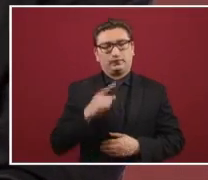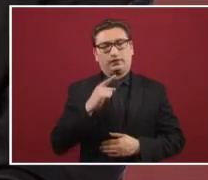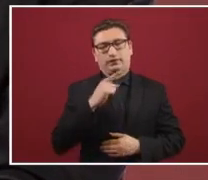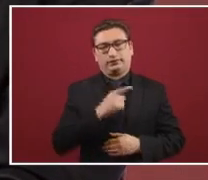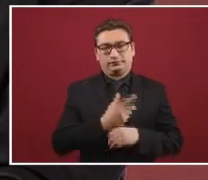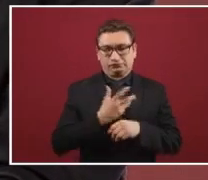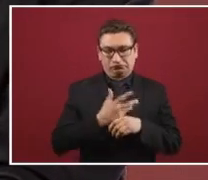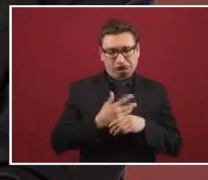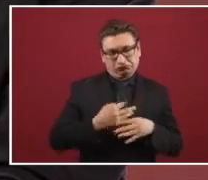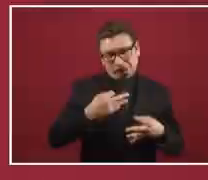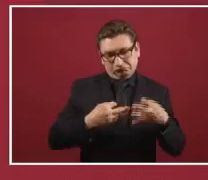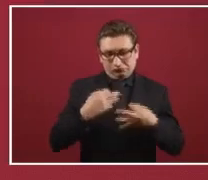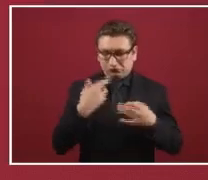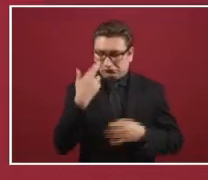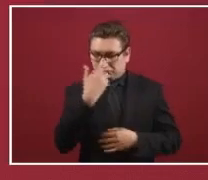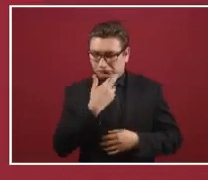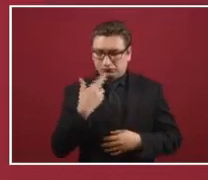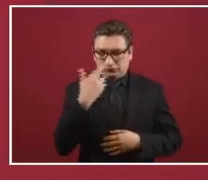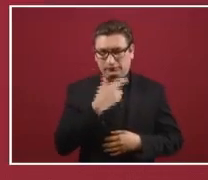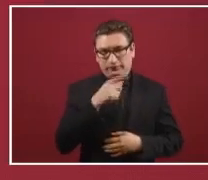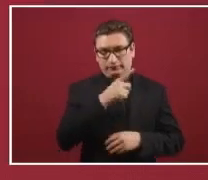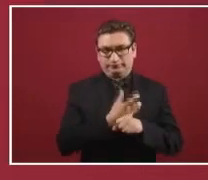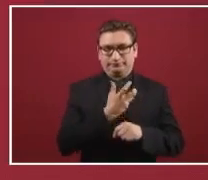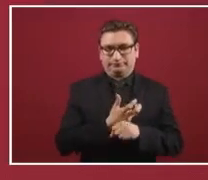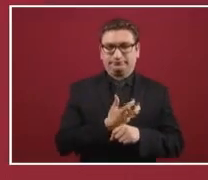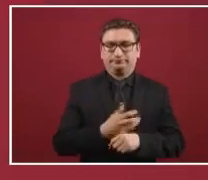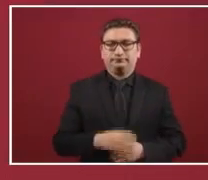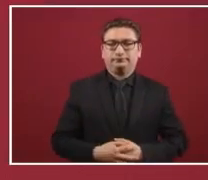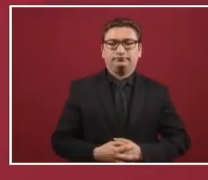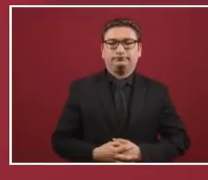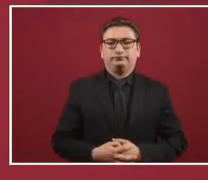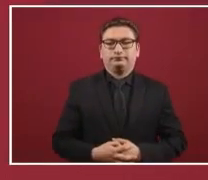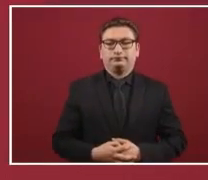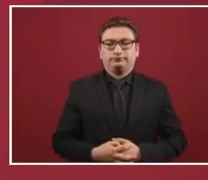juzgados en Estados Unidos,